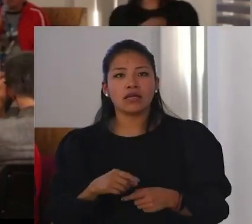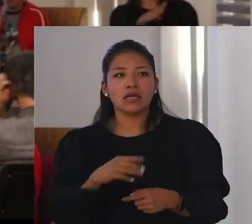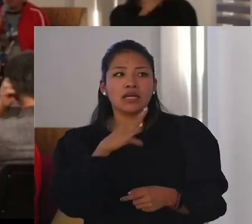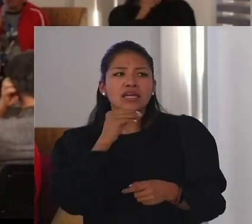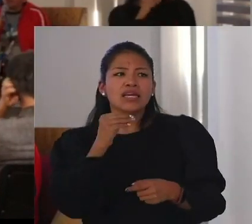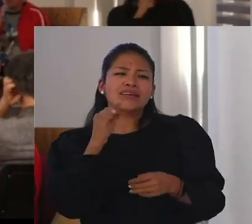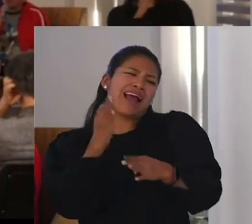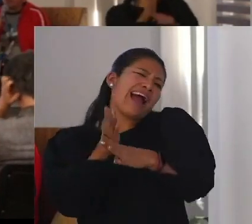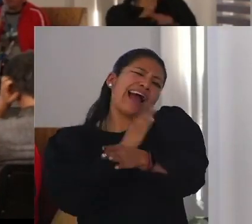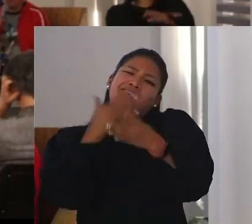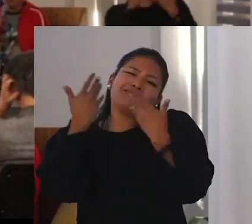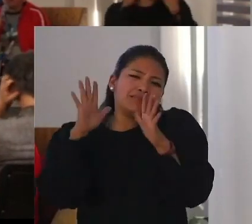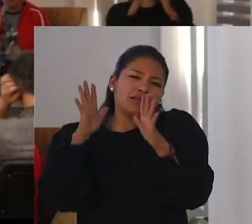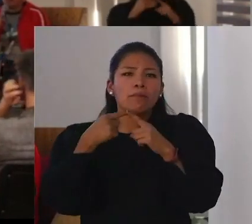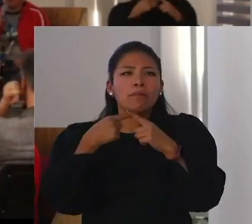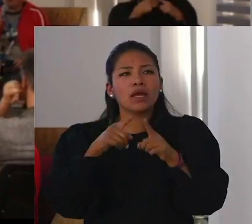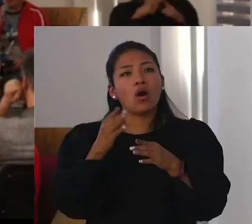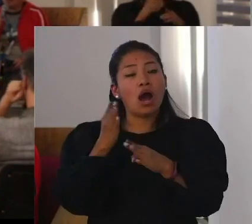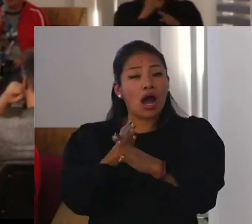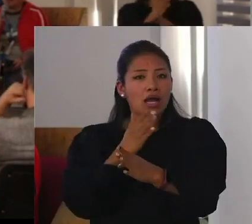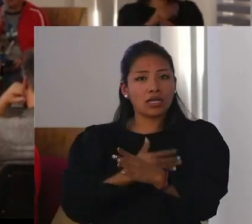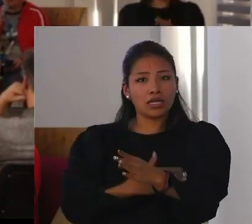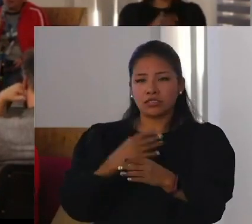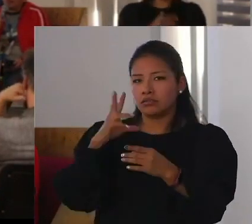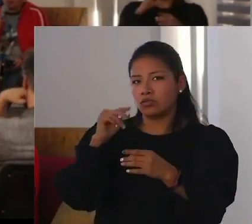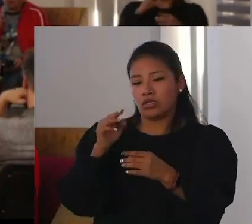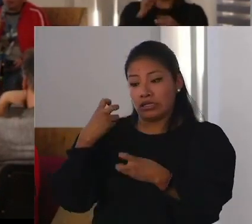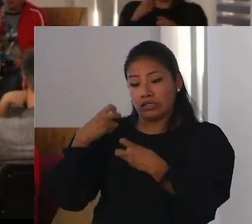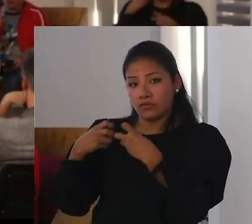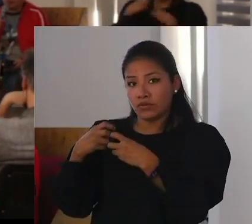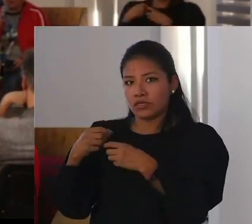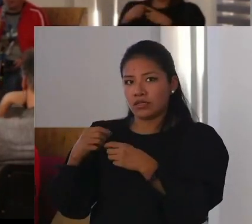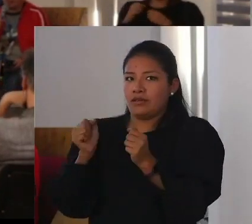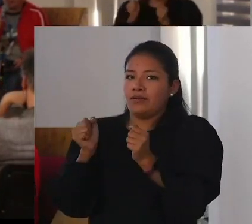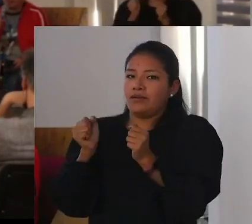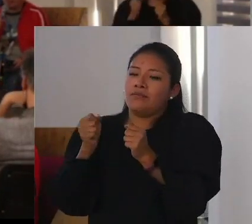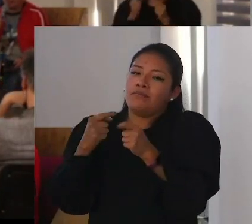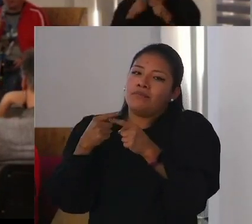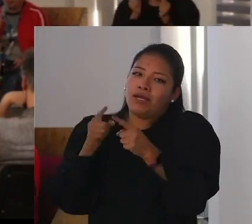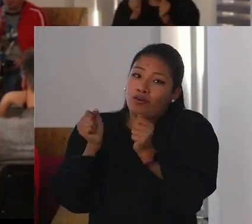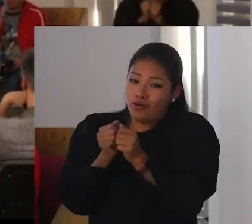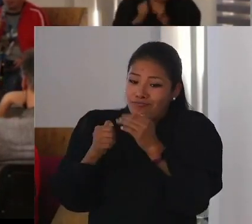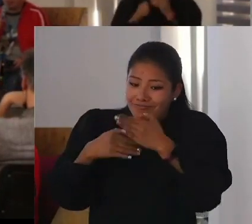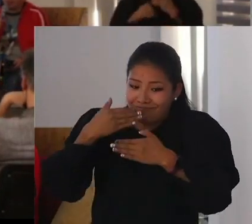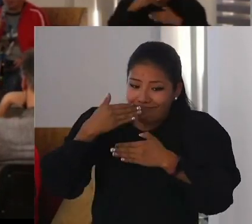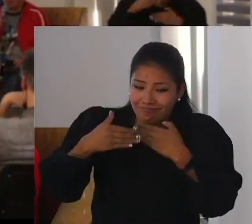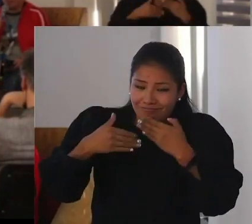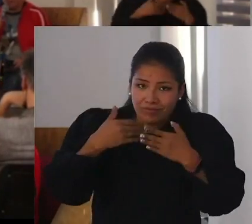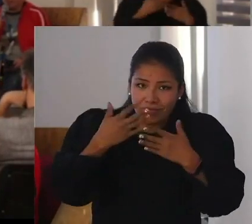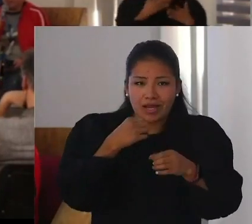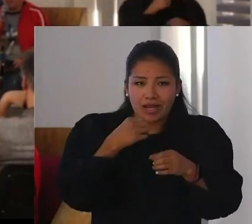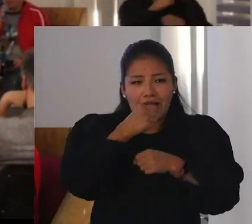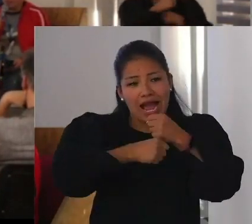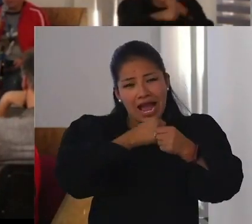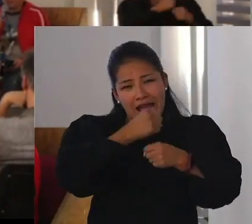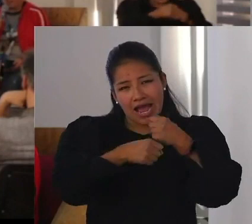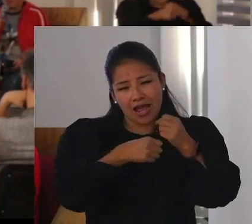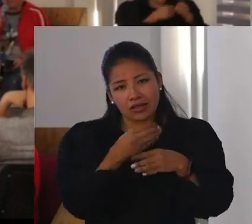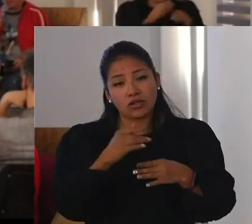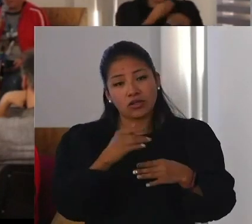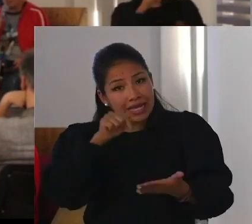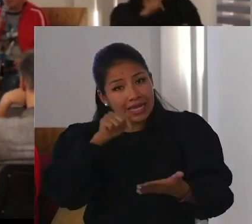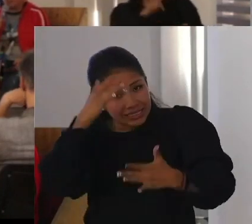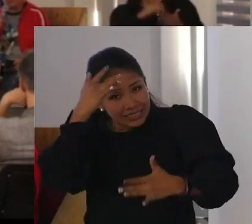complejo en ese momento no con los años obviamente como como es la la esta enfermedad no empezó a hacer